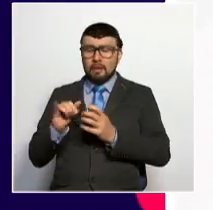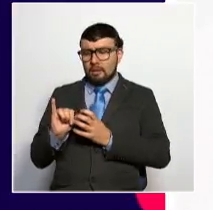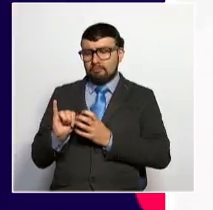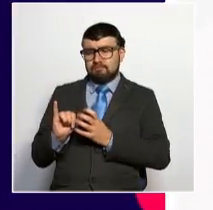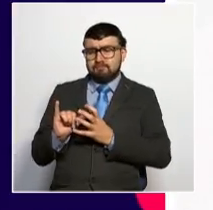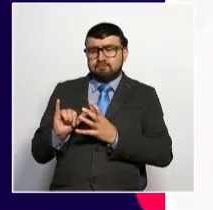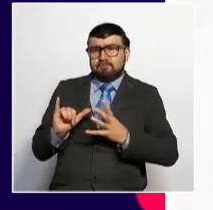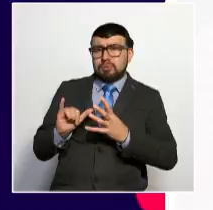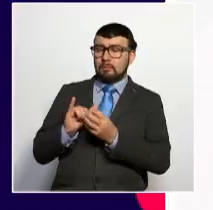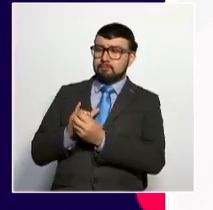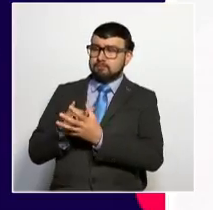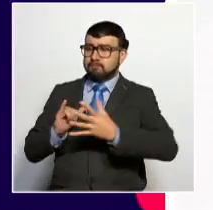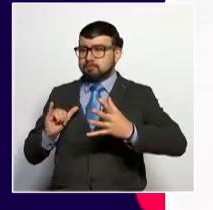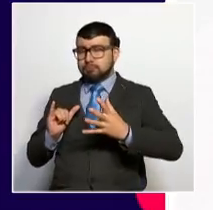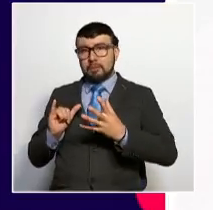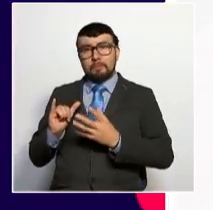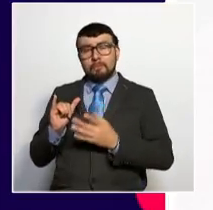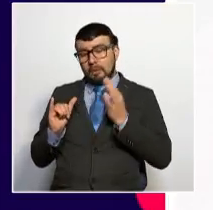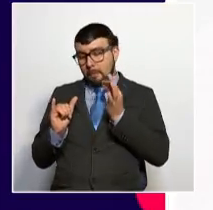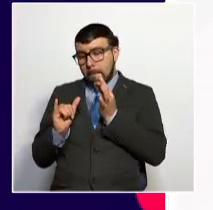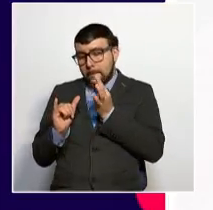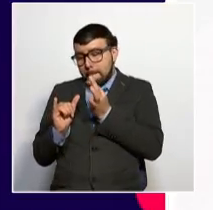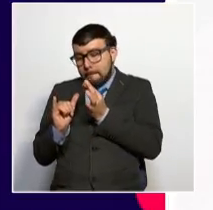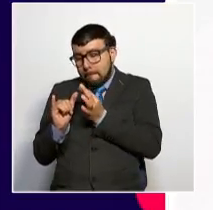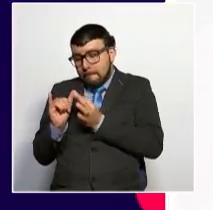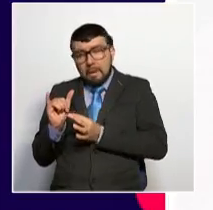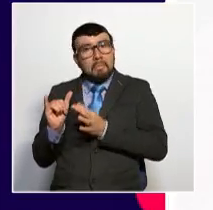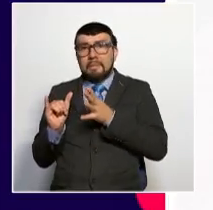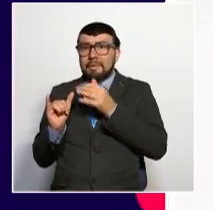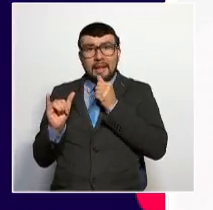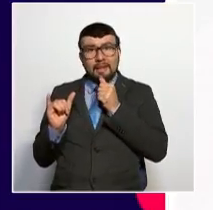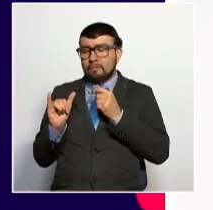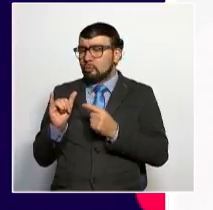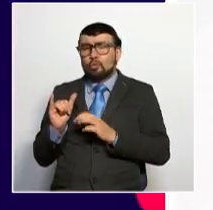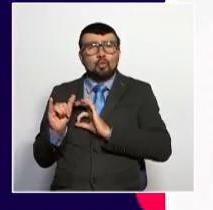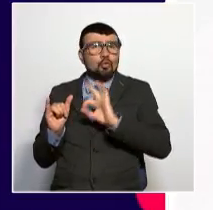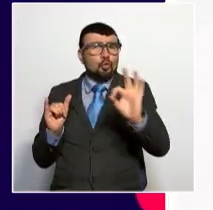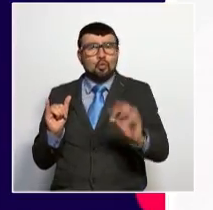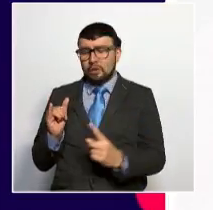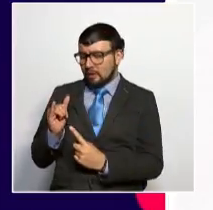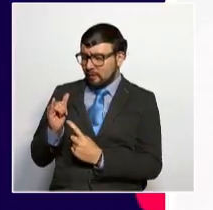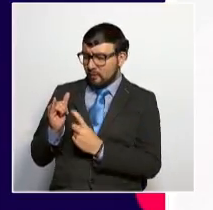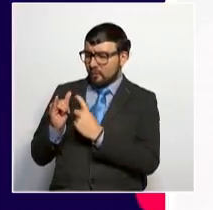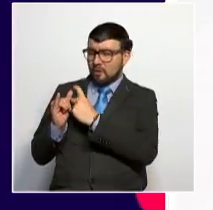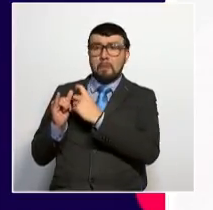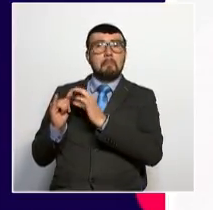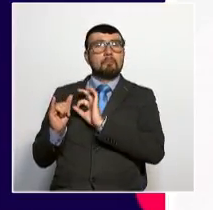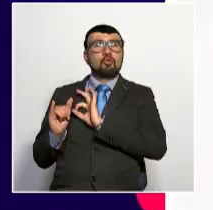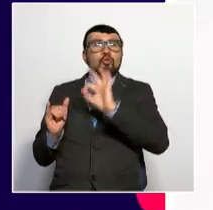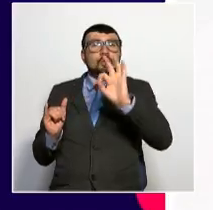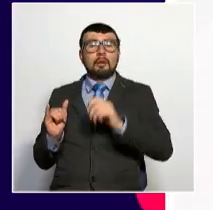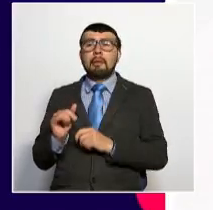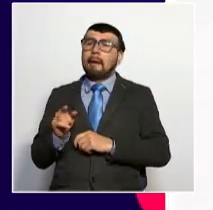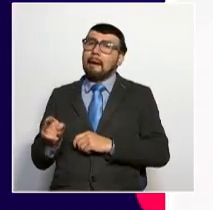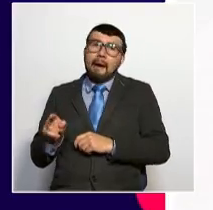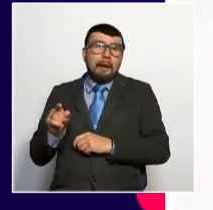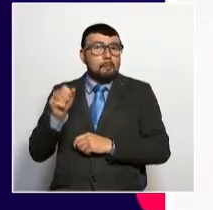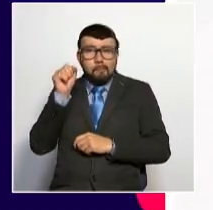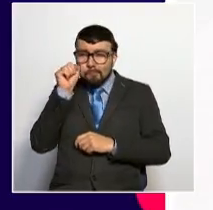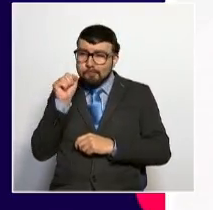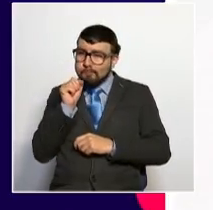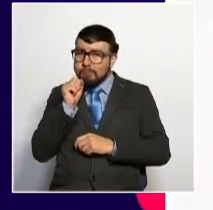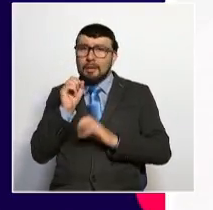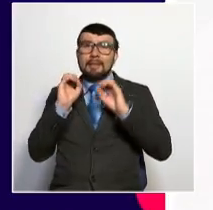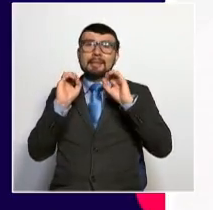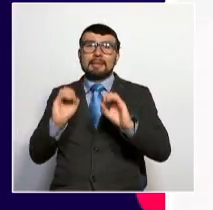las trompas se tapan y por lo tanto no va a haber encuentro nunca del espermatozoide con el óvulo y puede generar infertilidad.